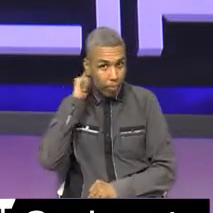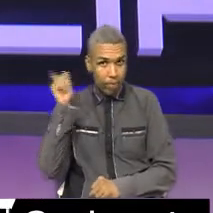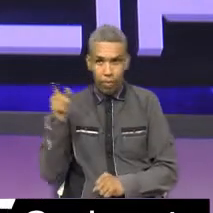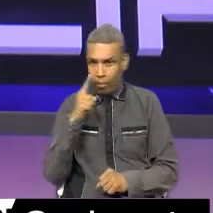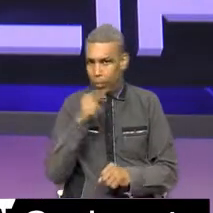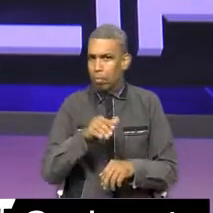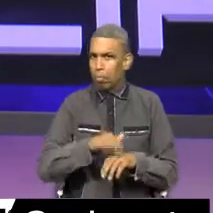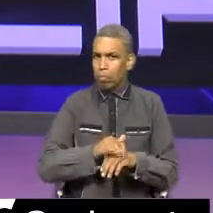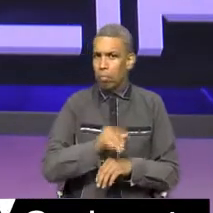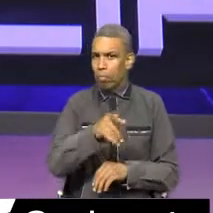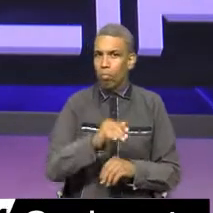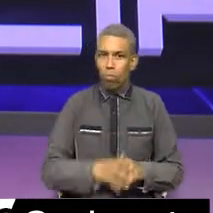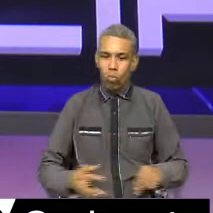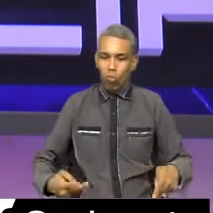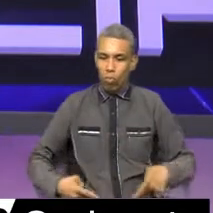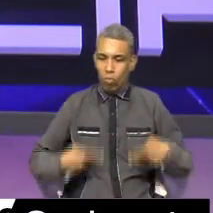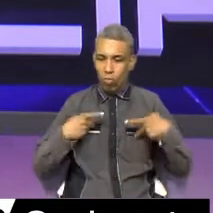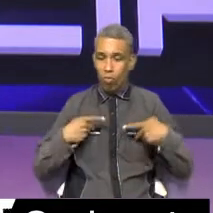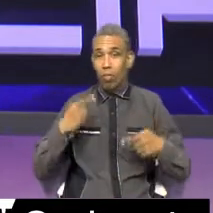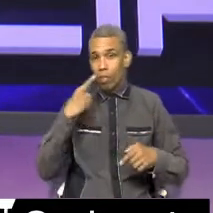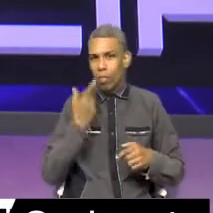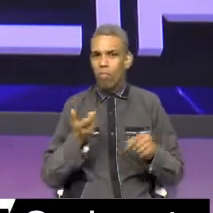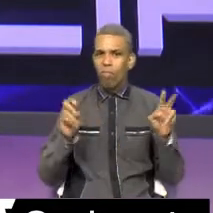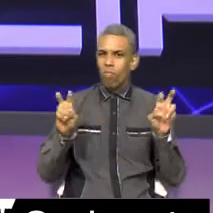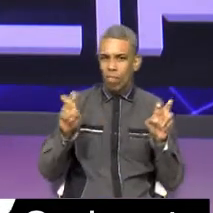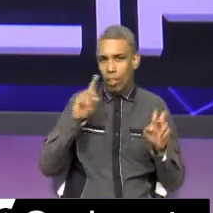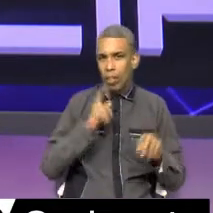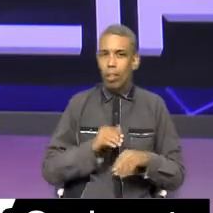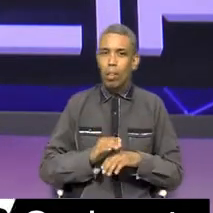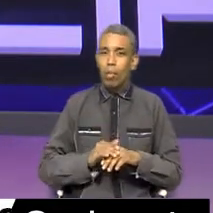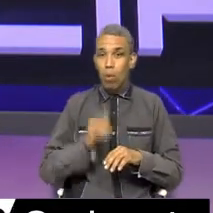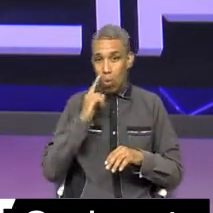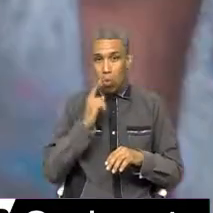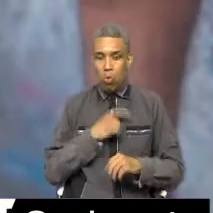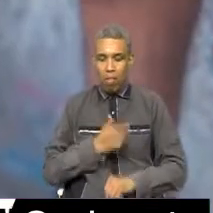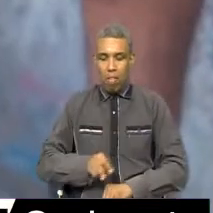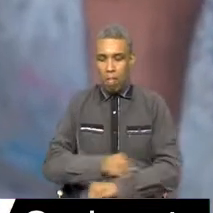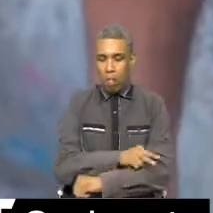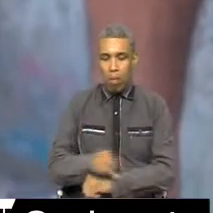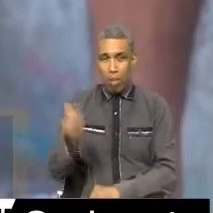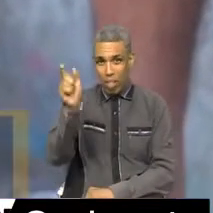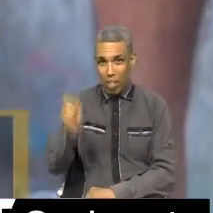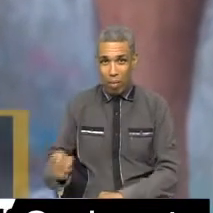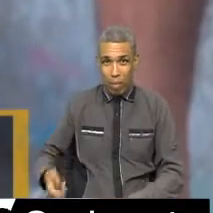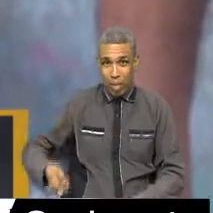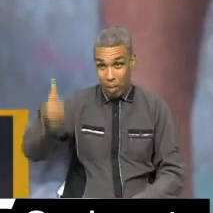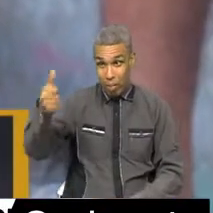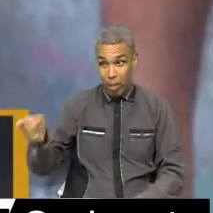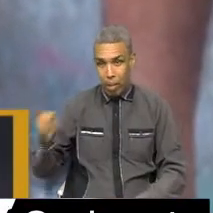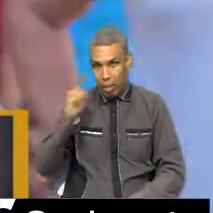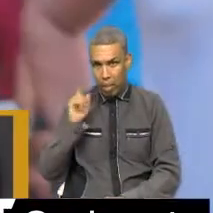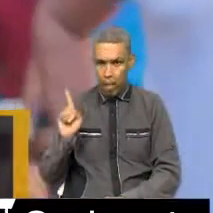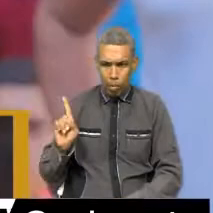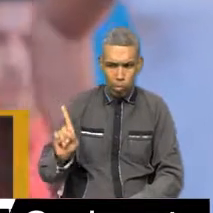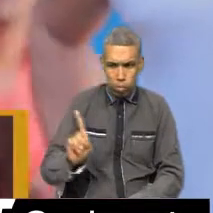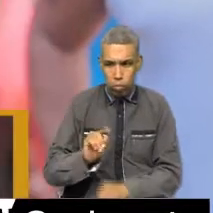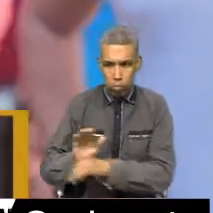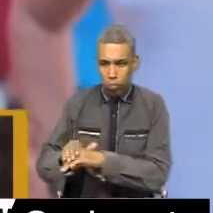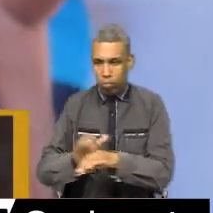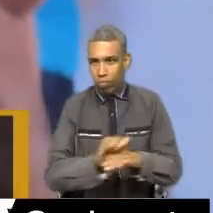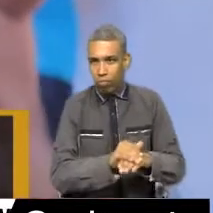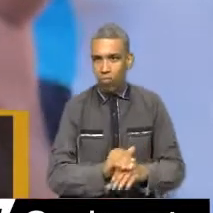vida. El propio personero Gustavo de la Osa Sánchez lideró esta iniciativa. La personería municipal, bajo su campaña por la vida, Nací